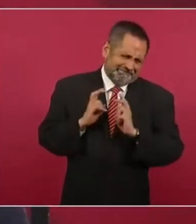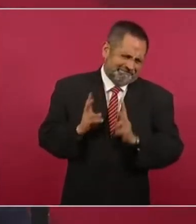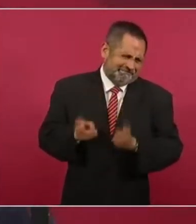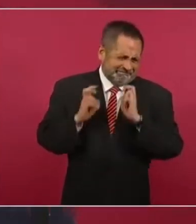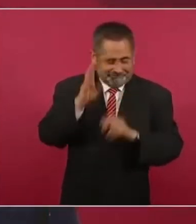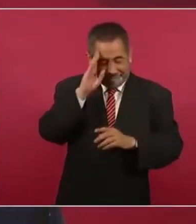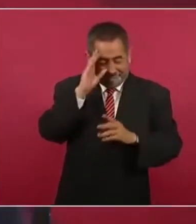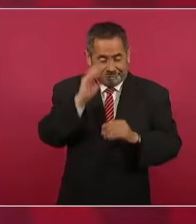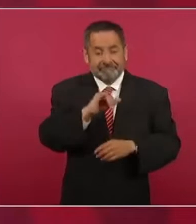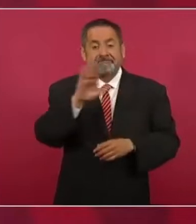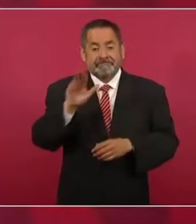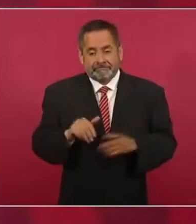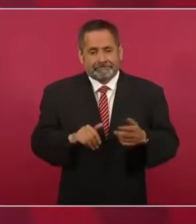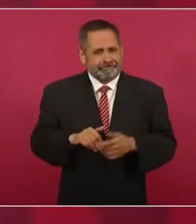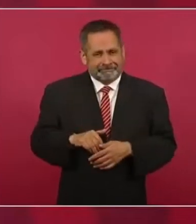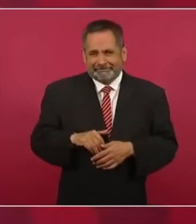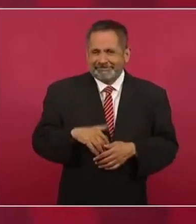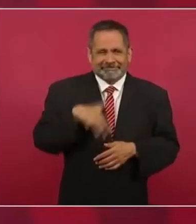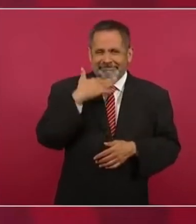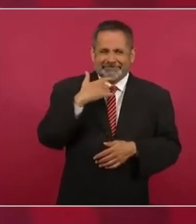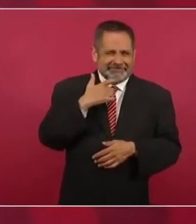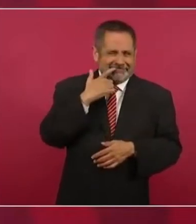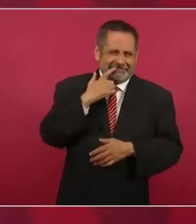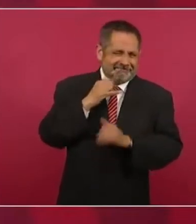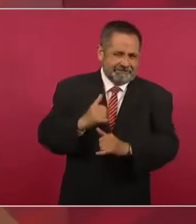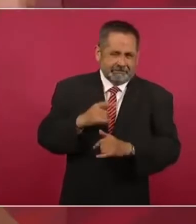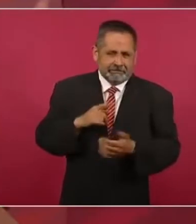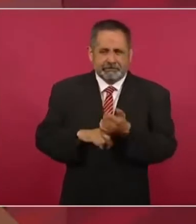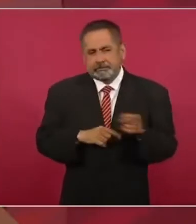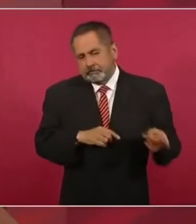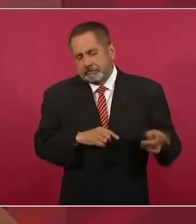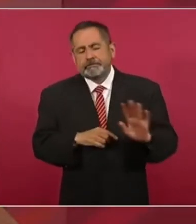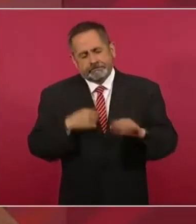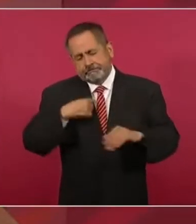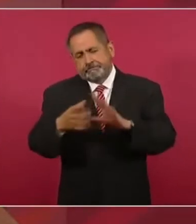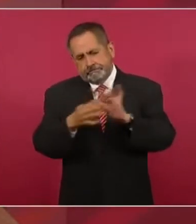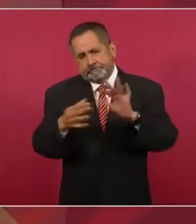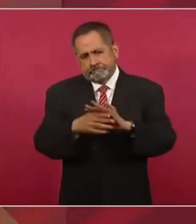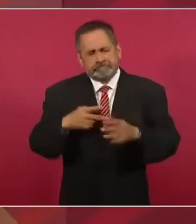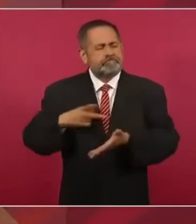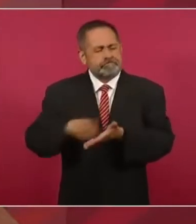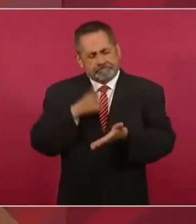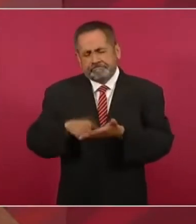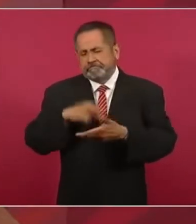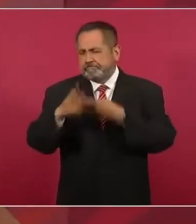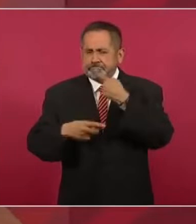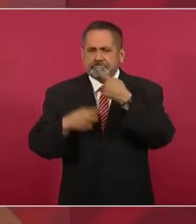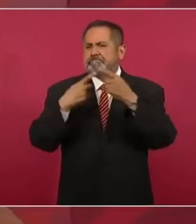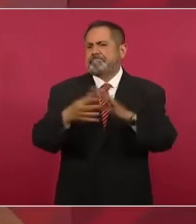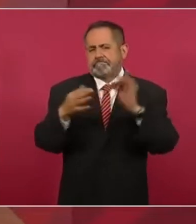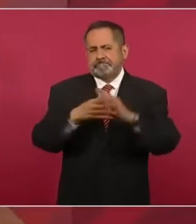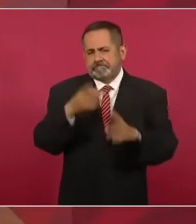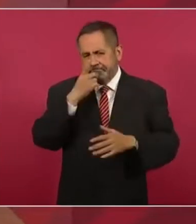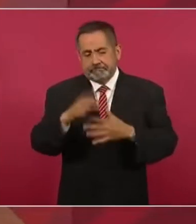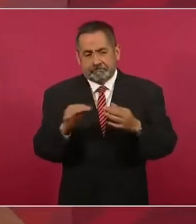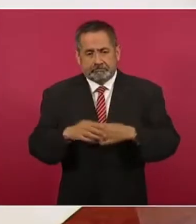grandota, tranza, ya hemos hablado aquí y vamos a seguir hablando,